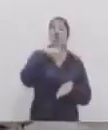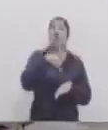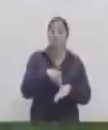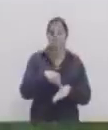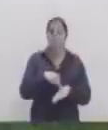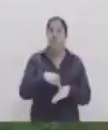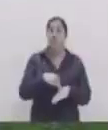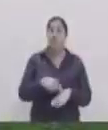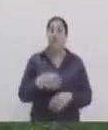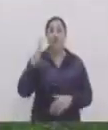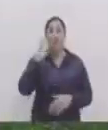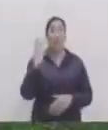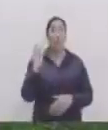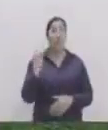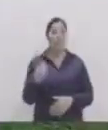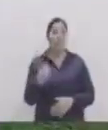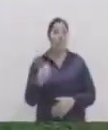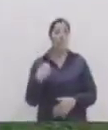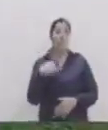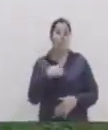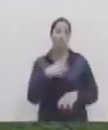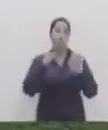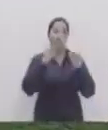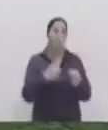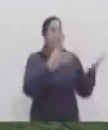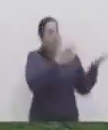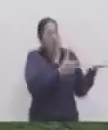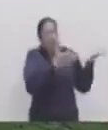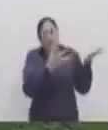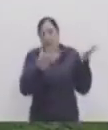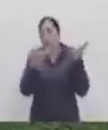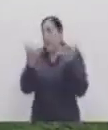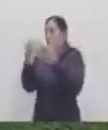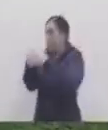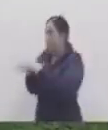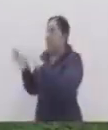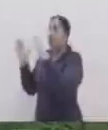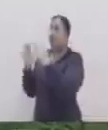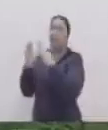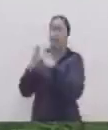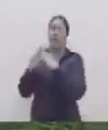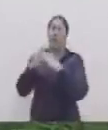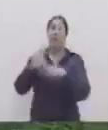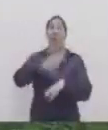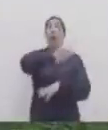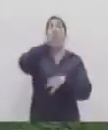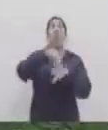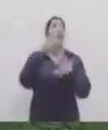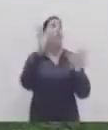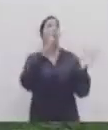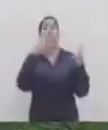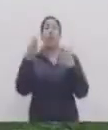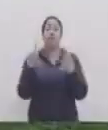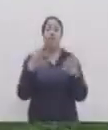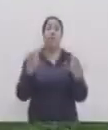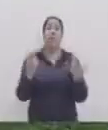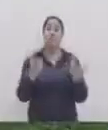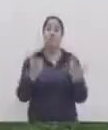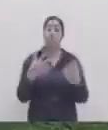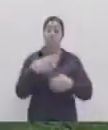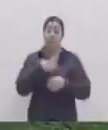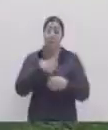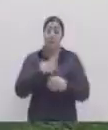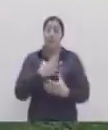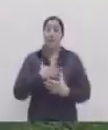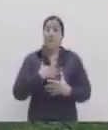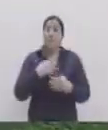permiso, ya que para poder llevar todo eso a nuestra casa, la naturaleza nos puede brindar queneya,